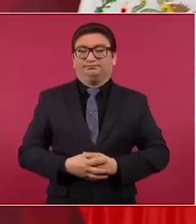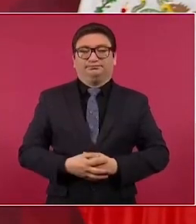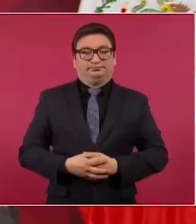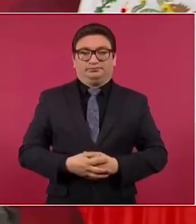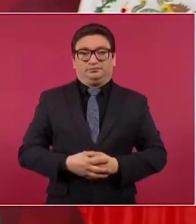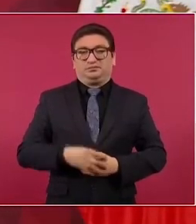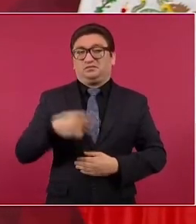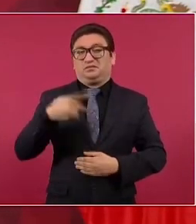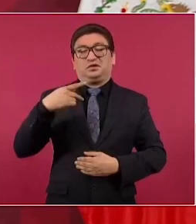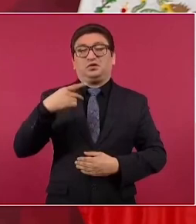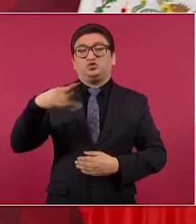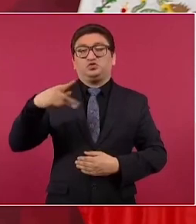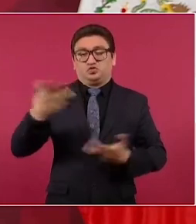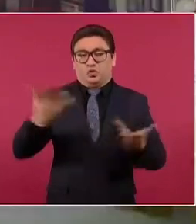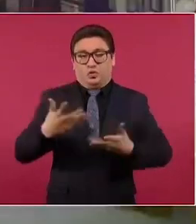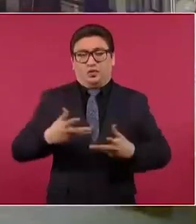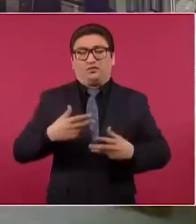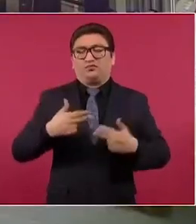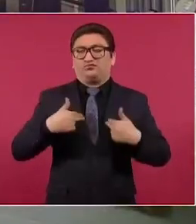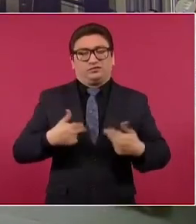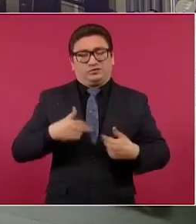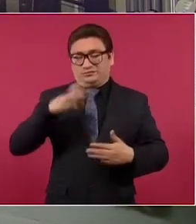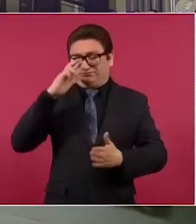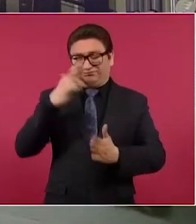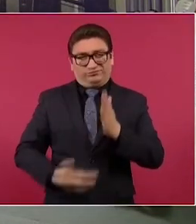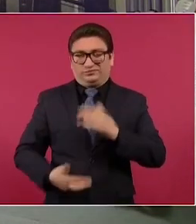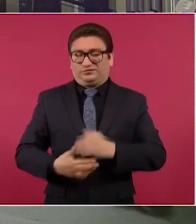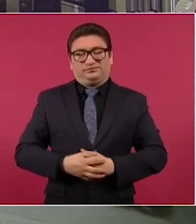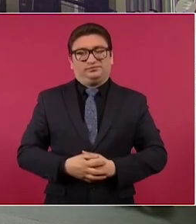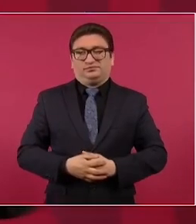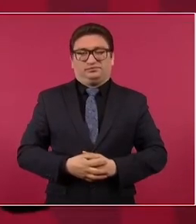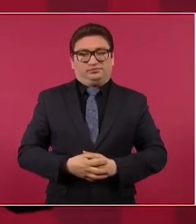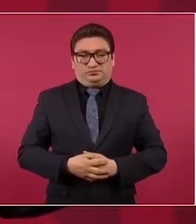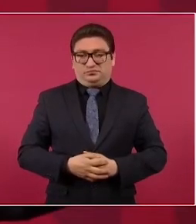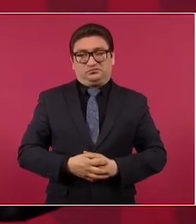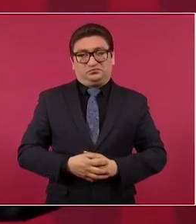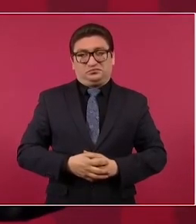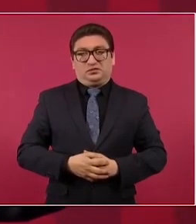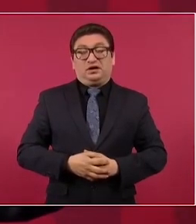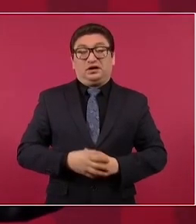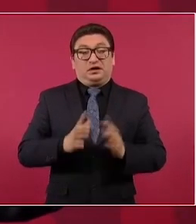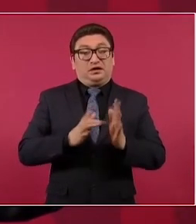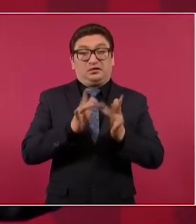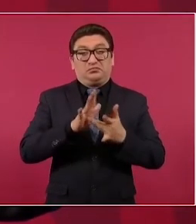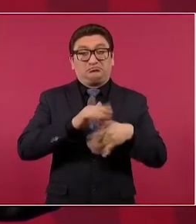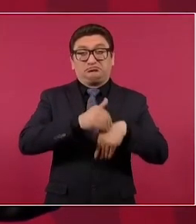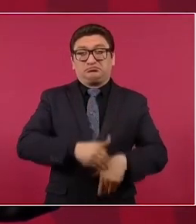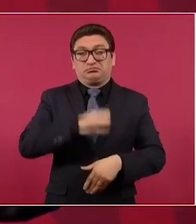es muy inhumano y muy anticristiano,